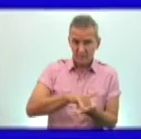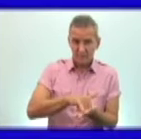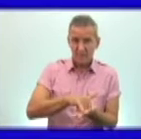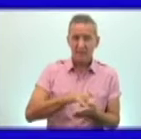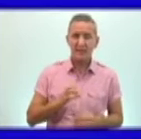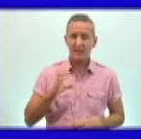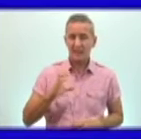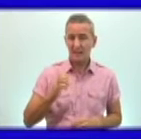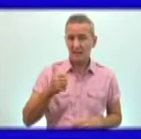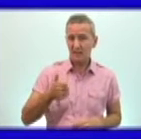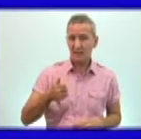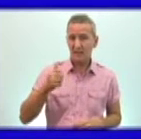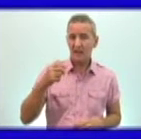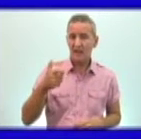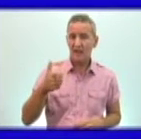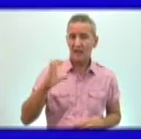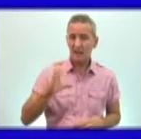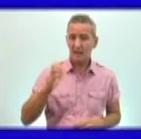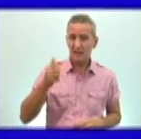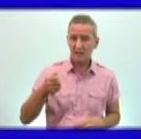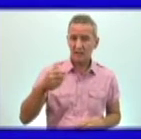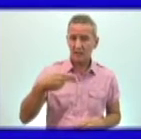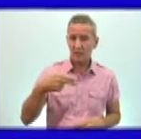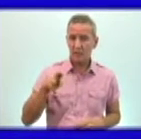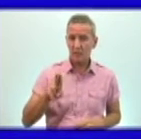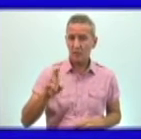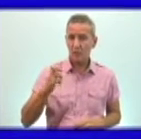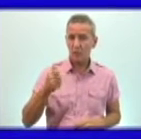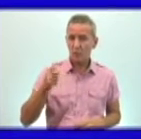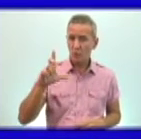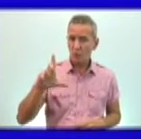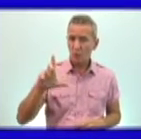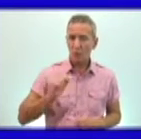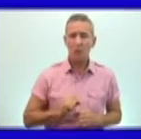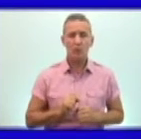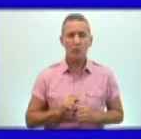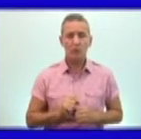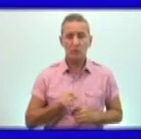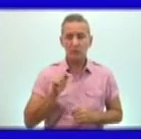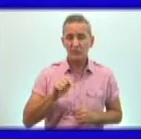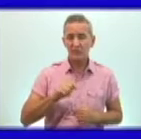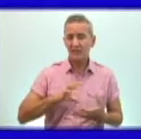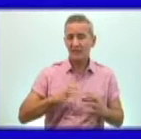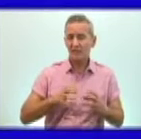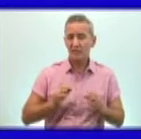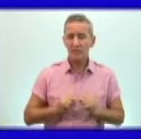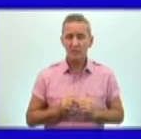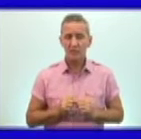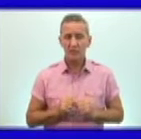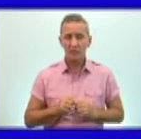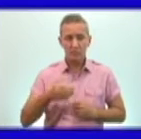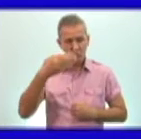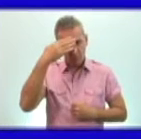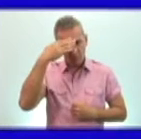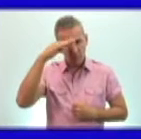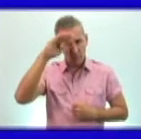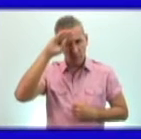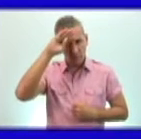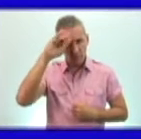esos mártires el 7 de diciembre de 1989. De este modo, el patriotismo